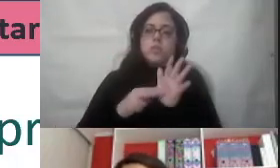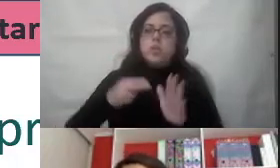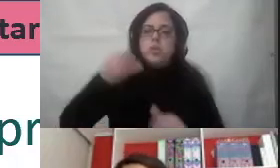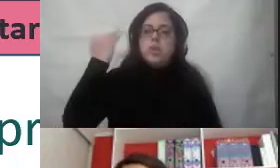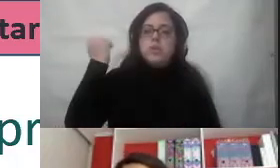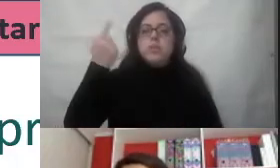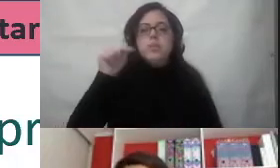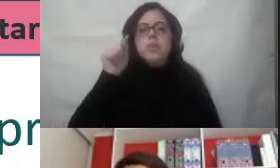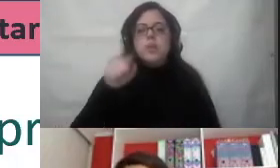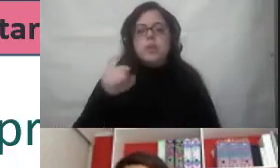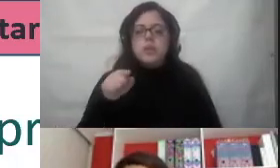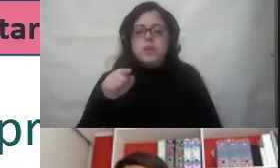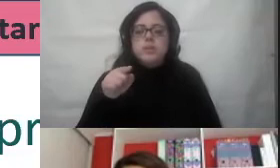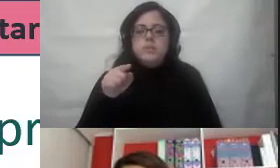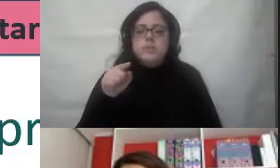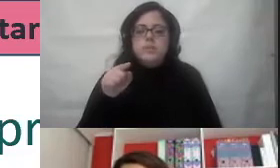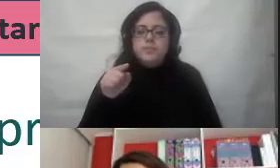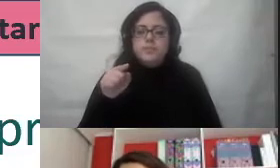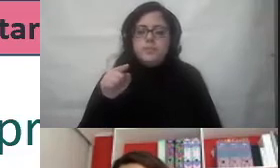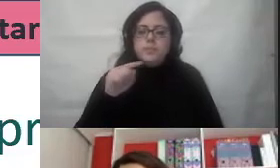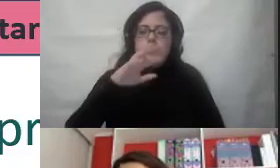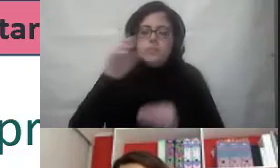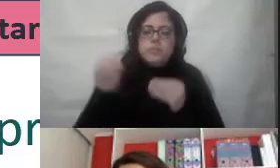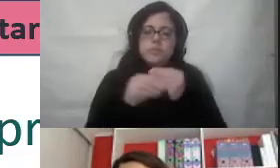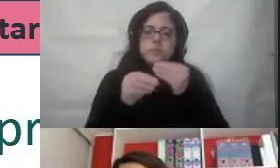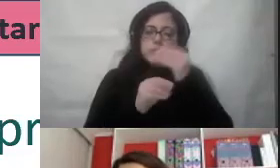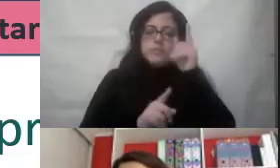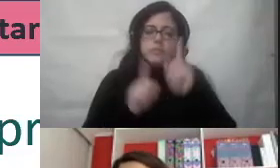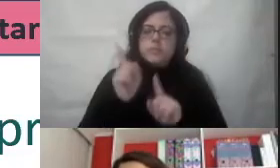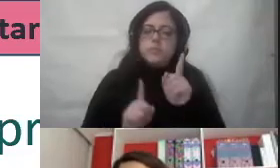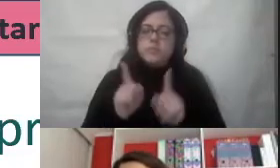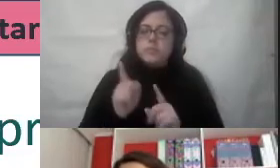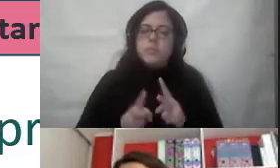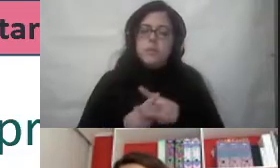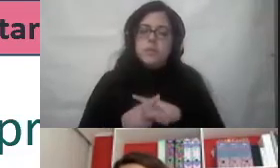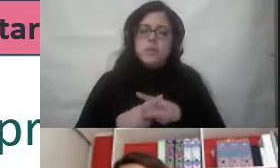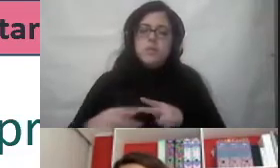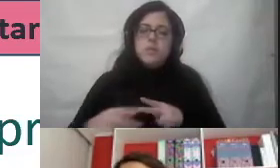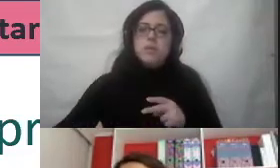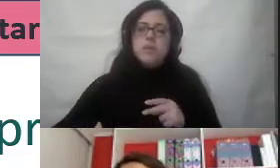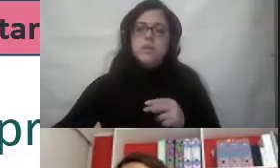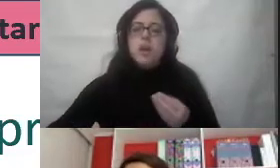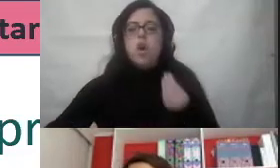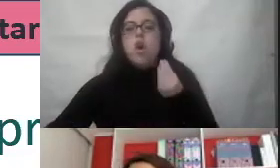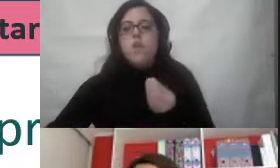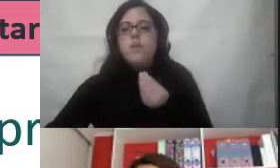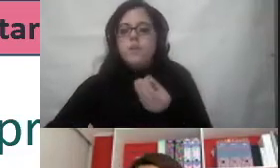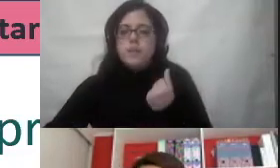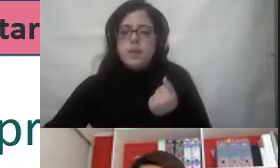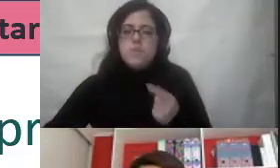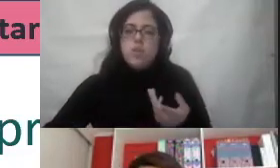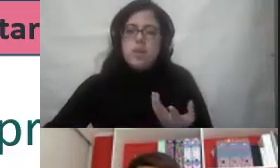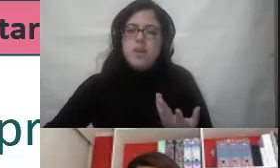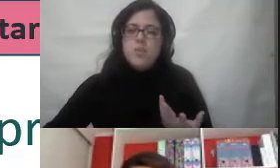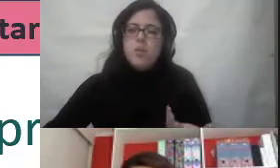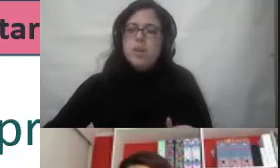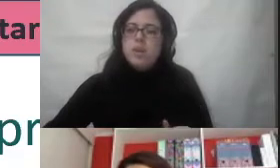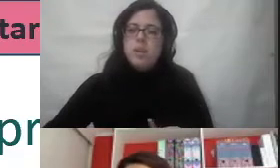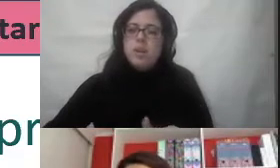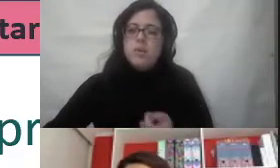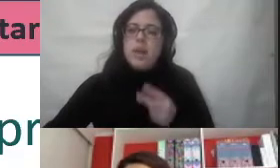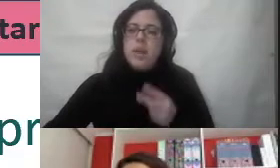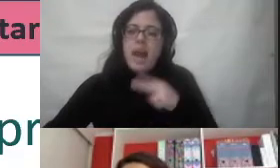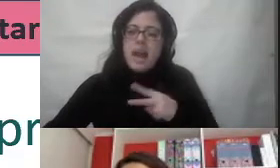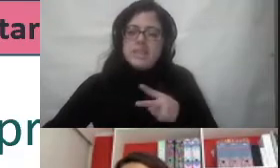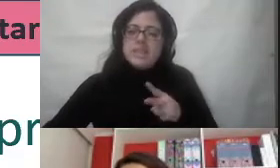incluyendo algunas herramientas, como por ejemplo Zoom nuevamente con esta clase Puzzle. Podemos hacer sesiones en la clase y